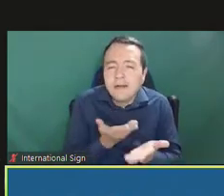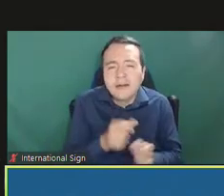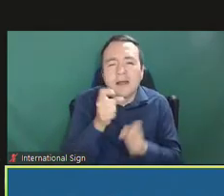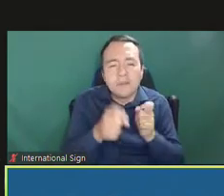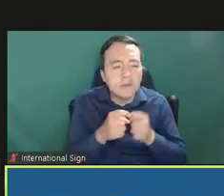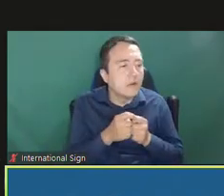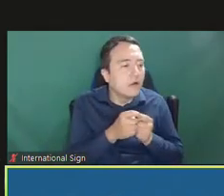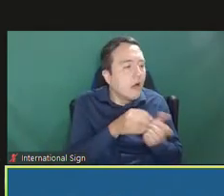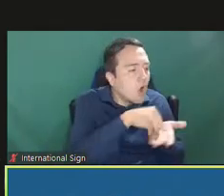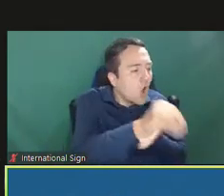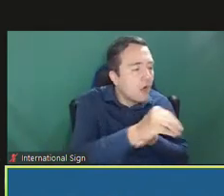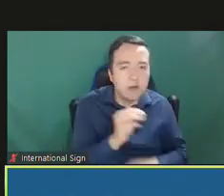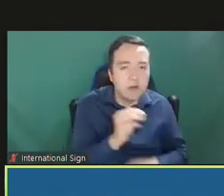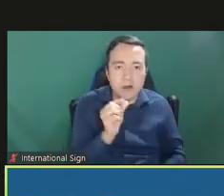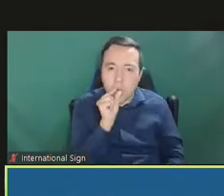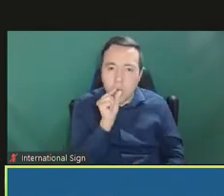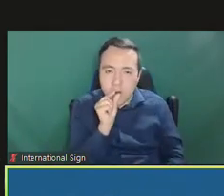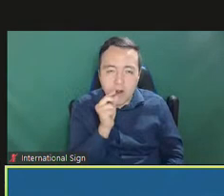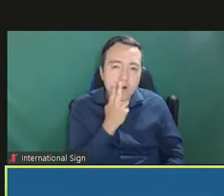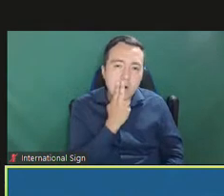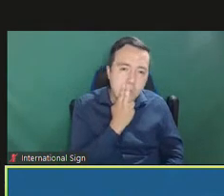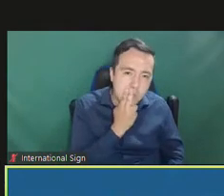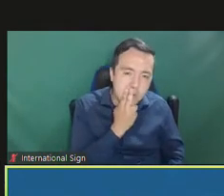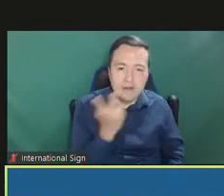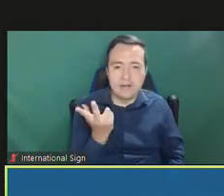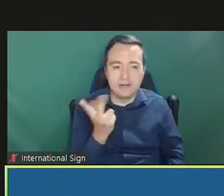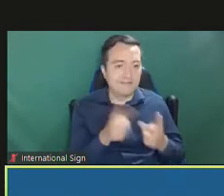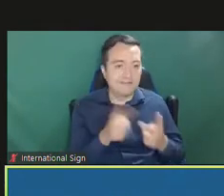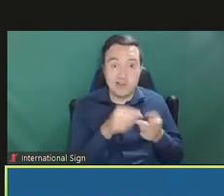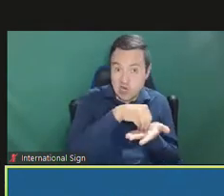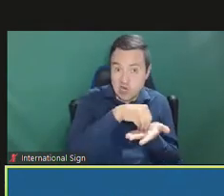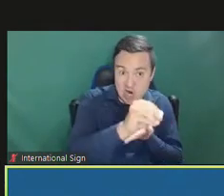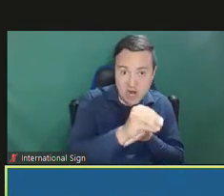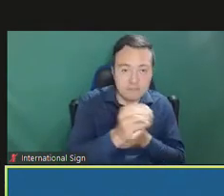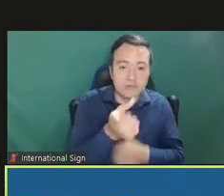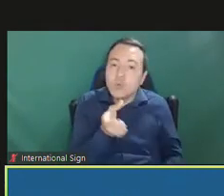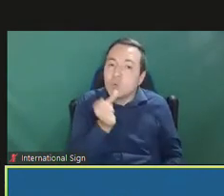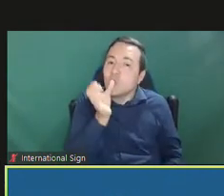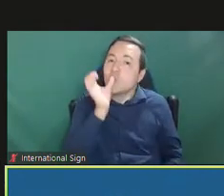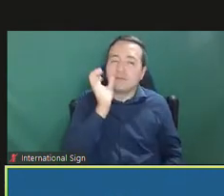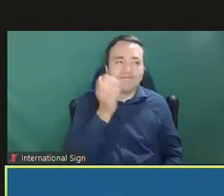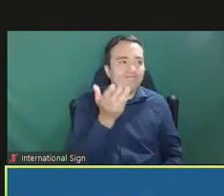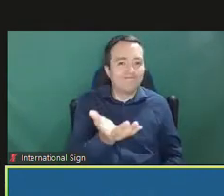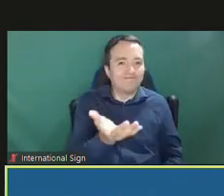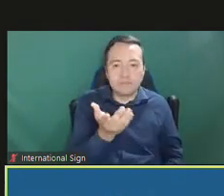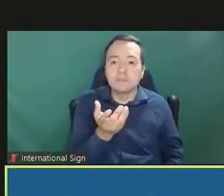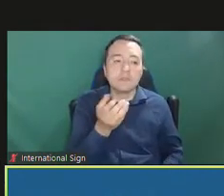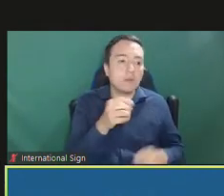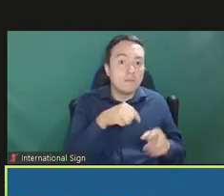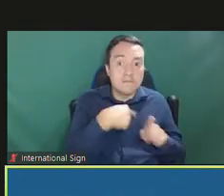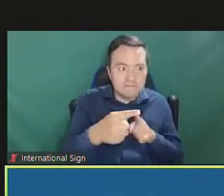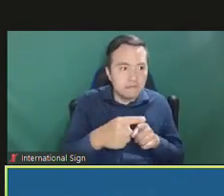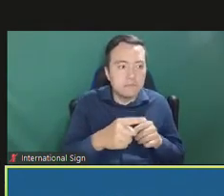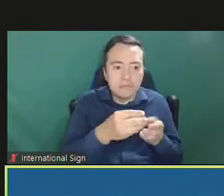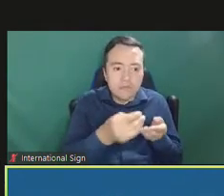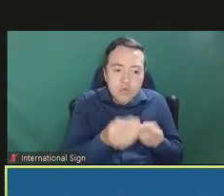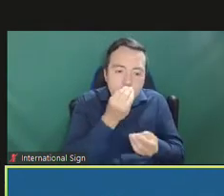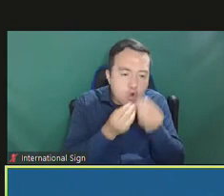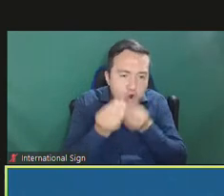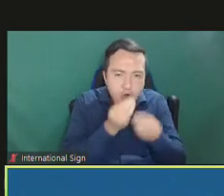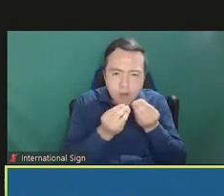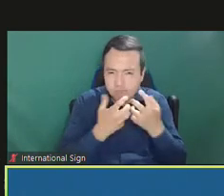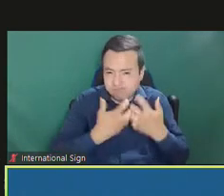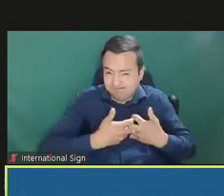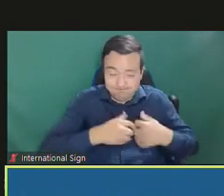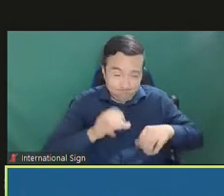el tabaco el consumo de bebidas y comestibles no saludables o procesados y poca